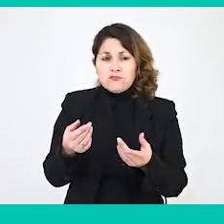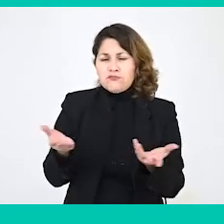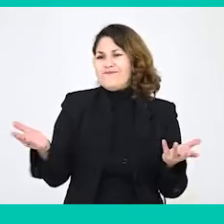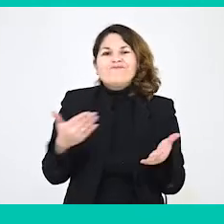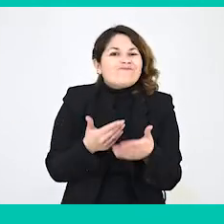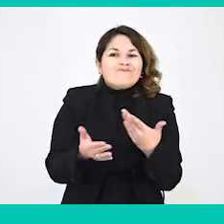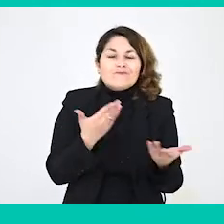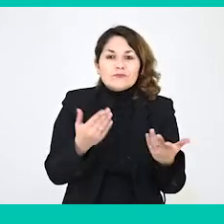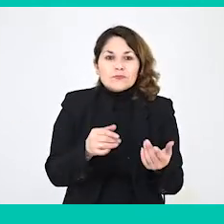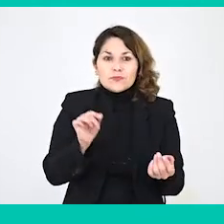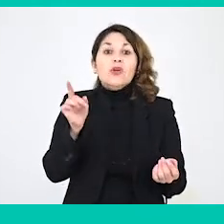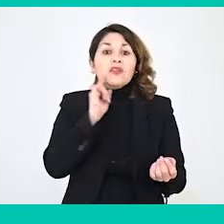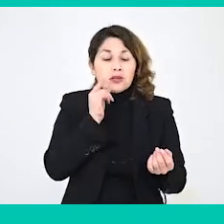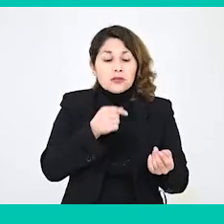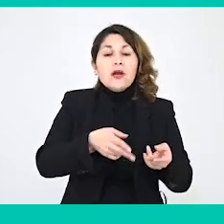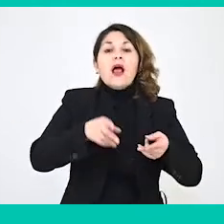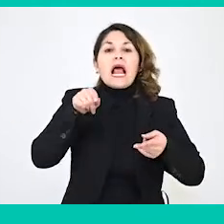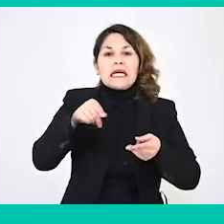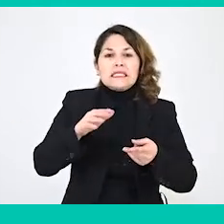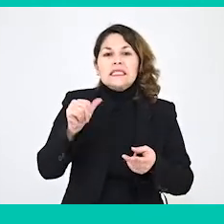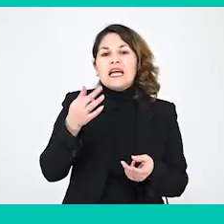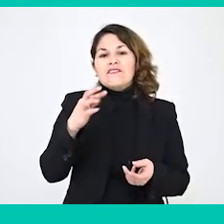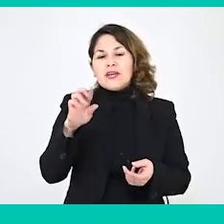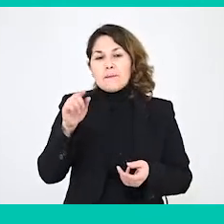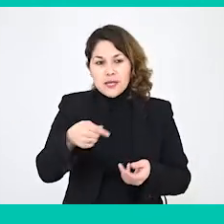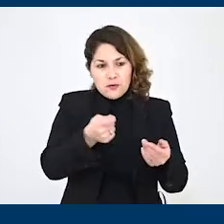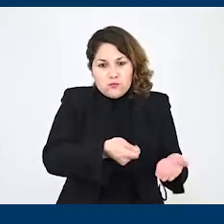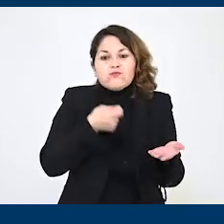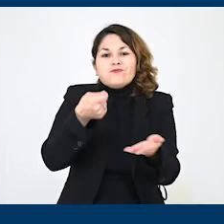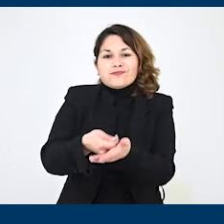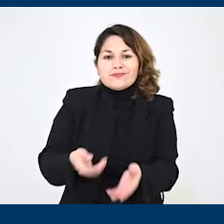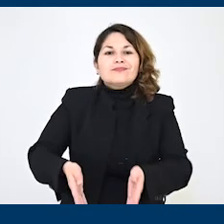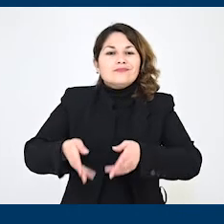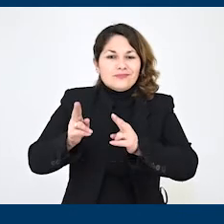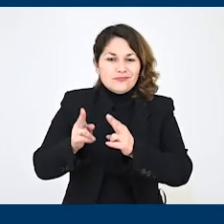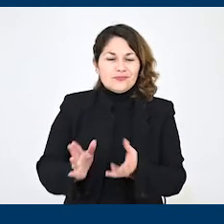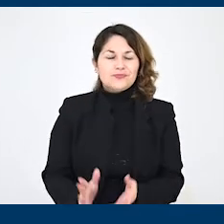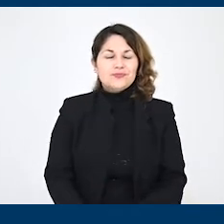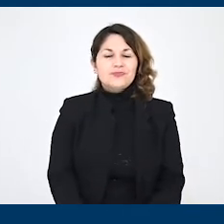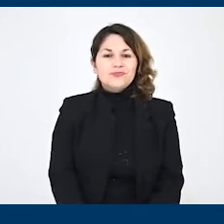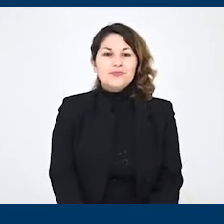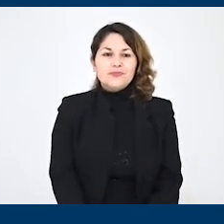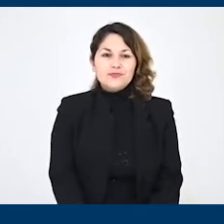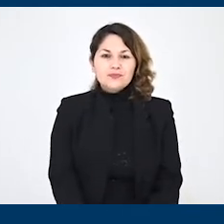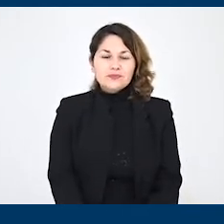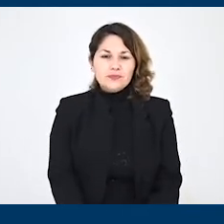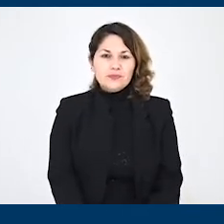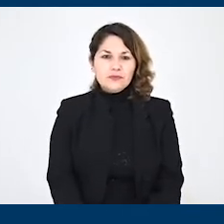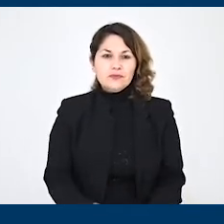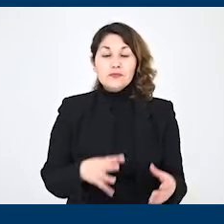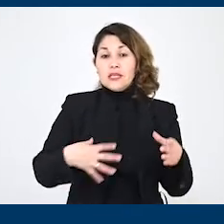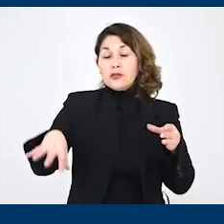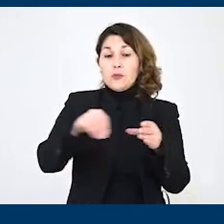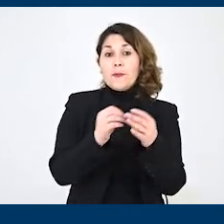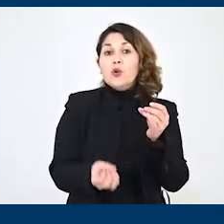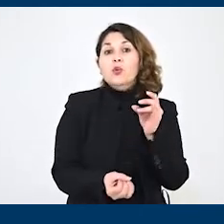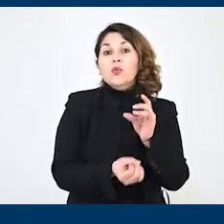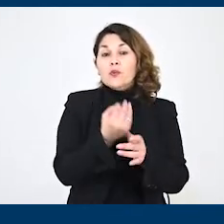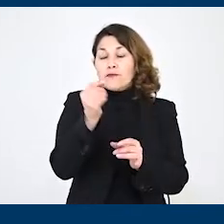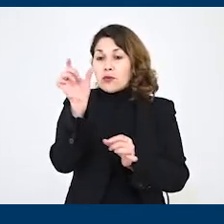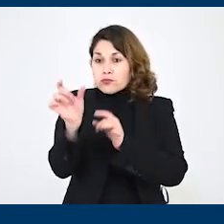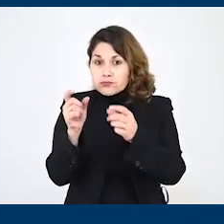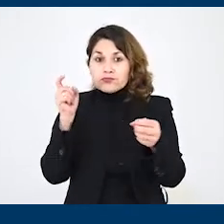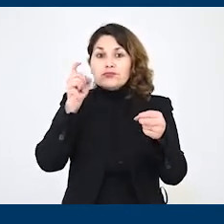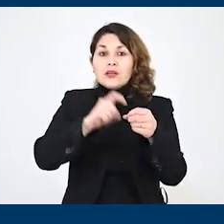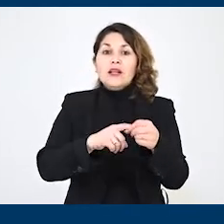abrírsele una en la AFP adjudicataria. Incorporación de nuevos beneficiarios de pensión de sobrevivencia.